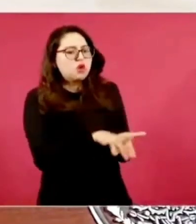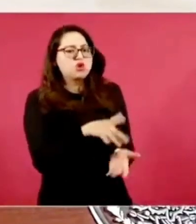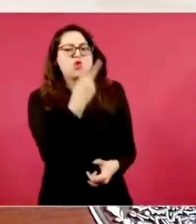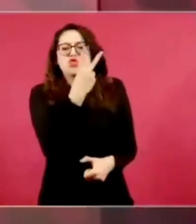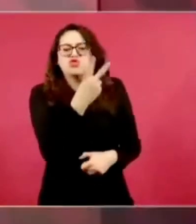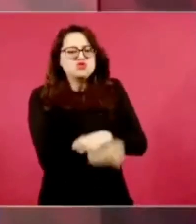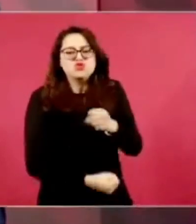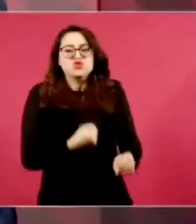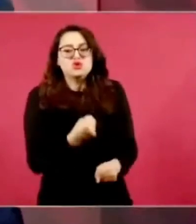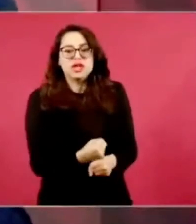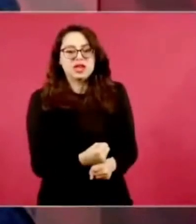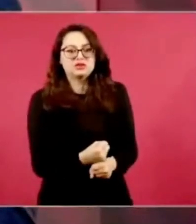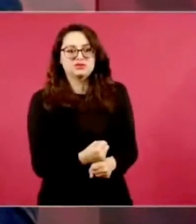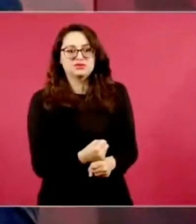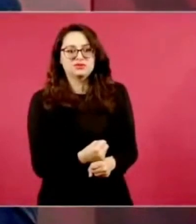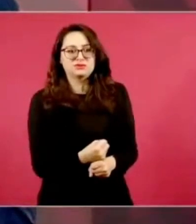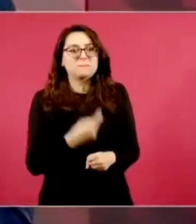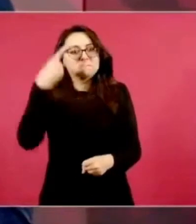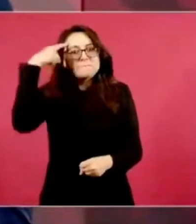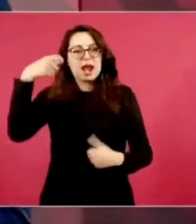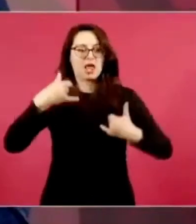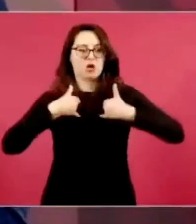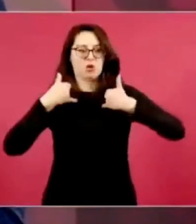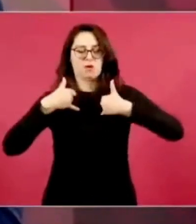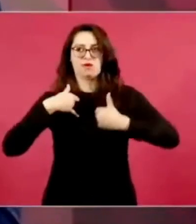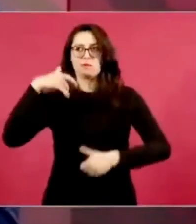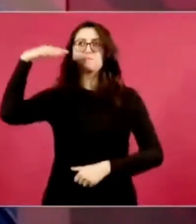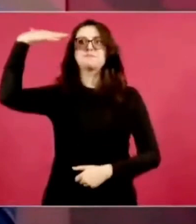Porque eso les va a ayudar mucho.